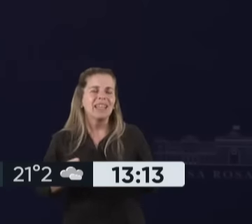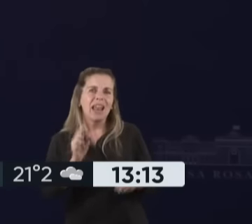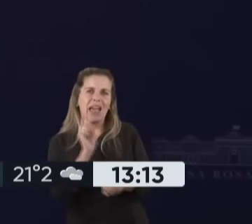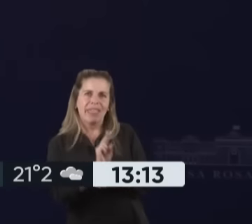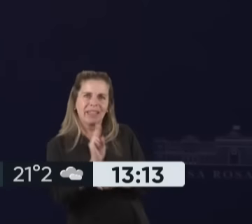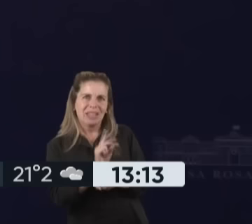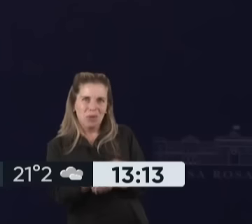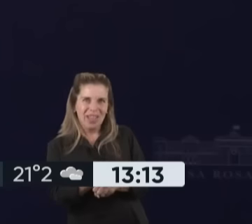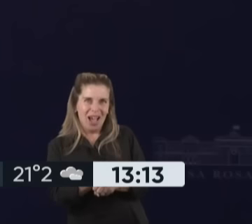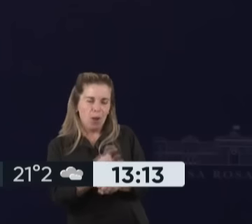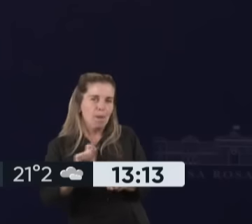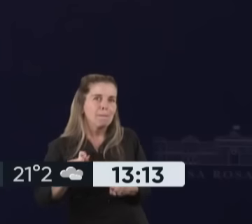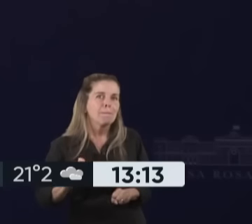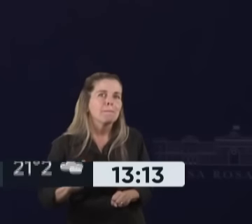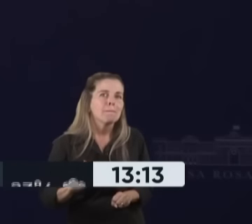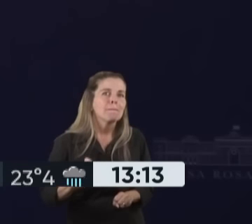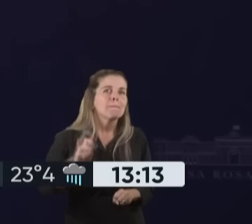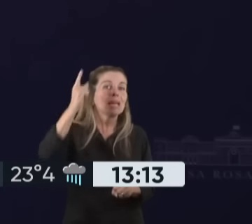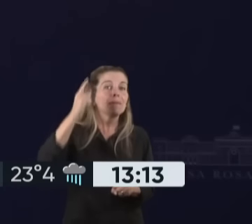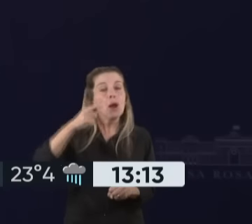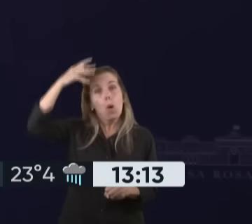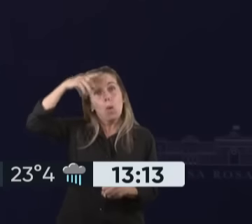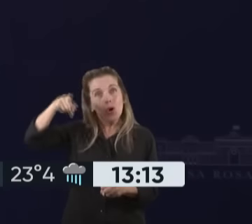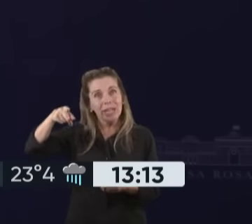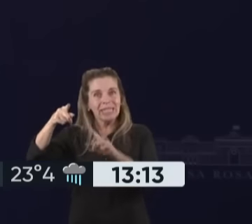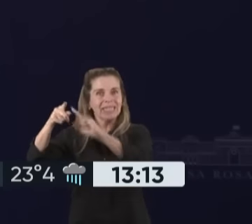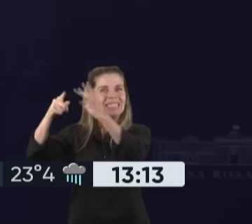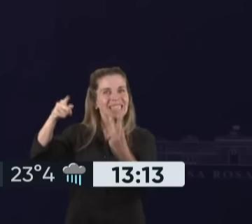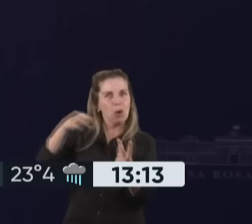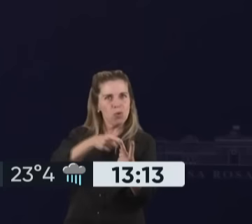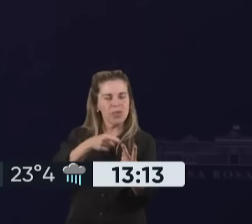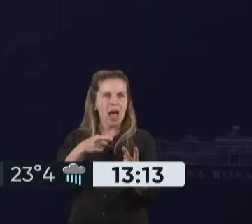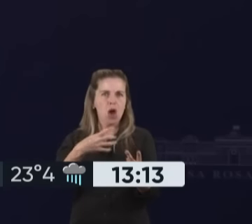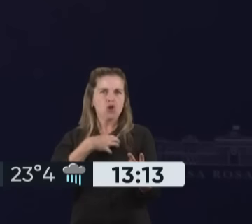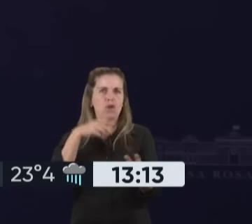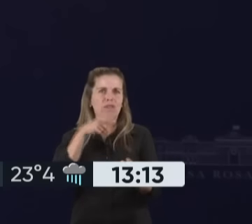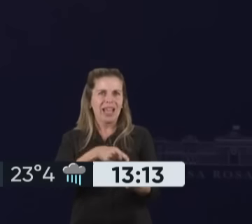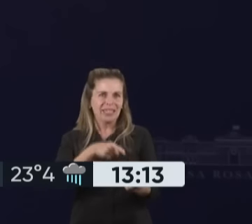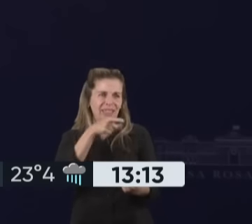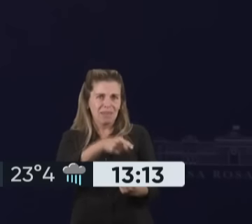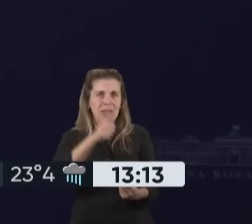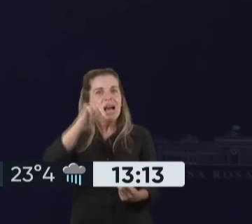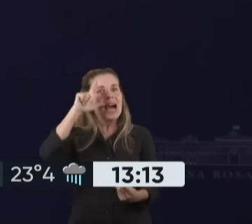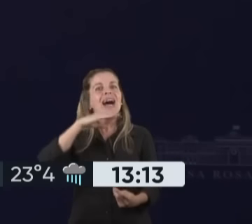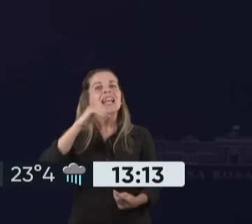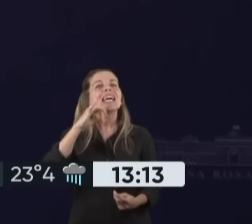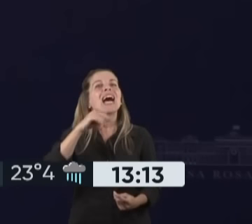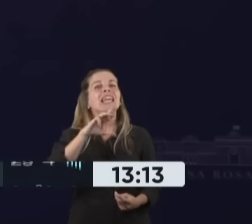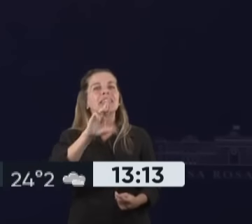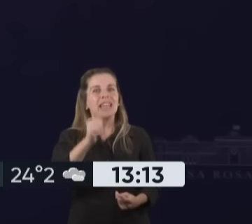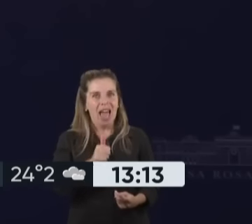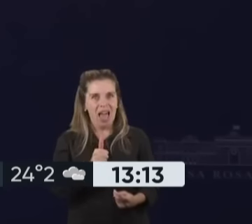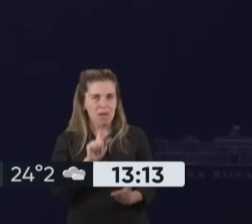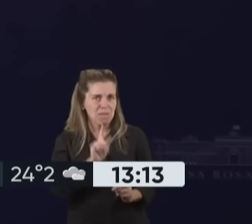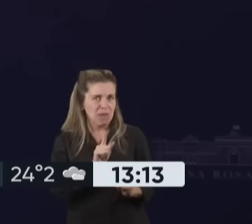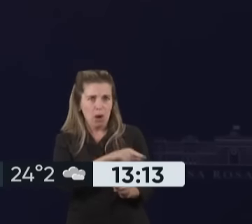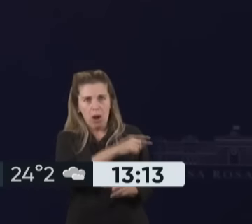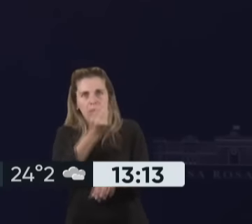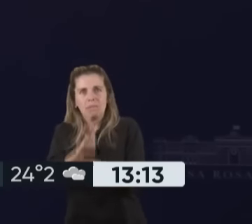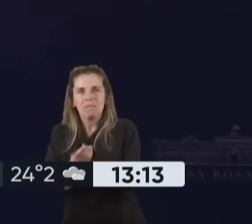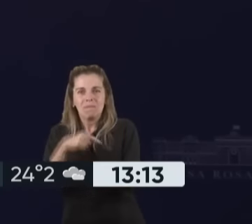la segunda persona de mayor importancia dentro del ministerio que hasta hoy conduce la doctora